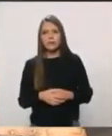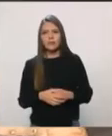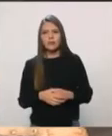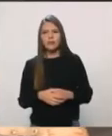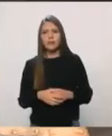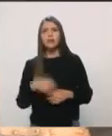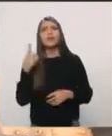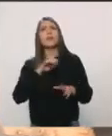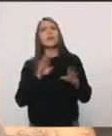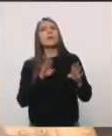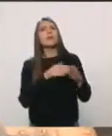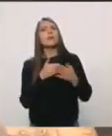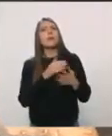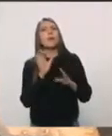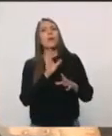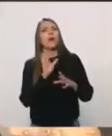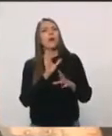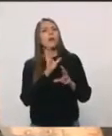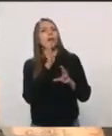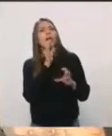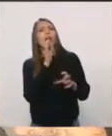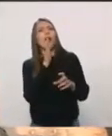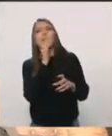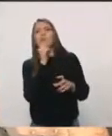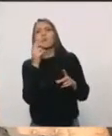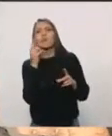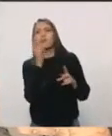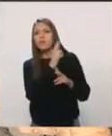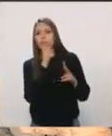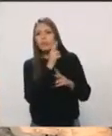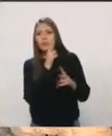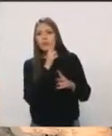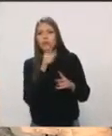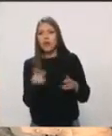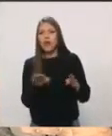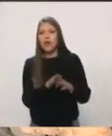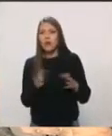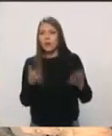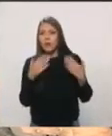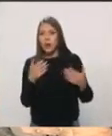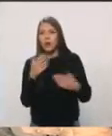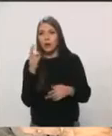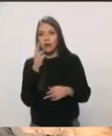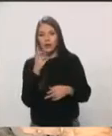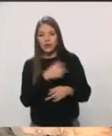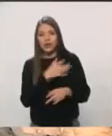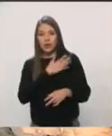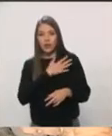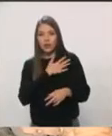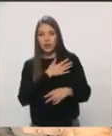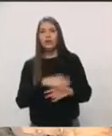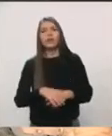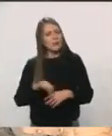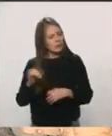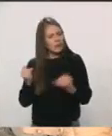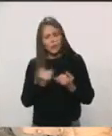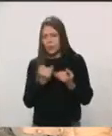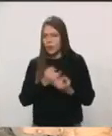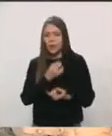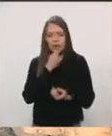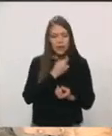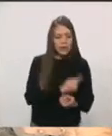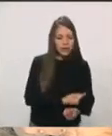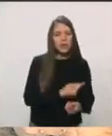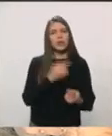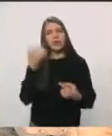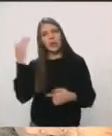de como que no puede respirar, uno lo alienta a que tosa. claro, sí, Ok. igual que en el niño, igual que en el adulto, pasa exactamente igual. Ok,